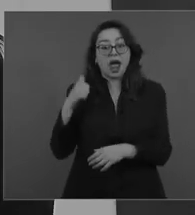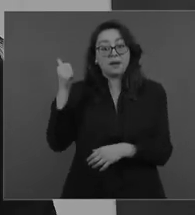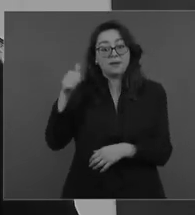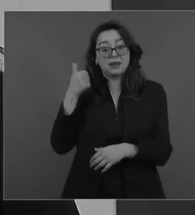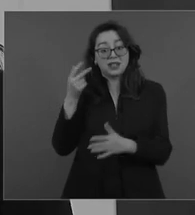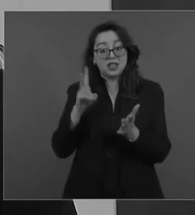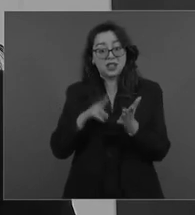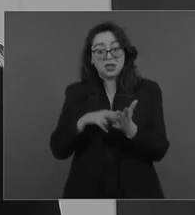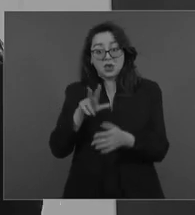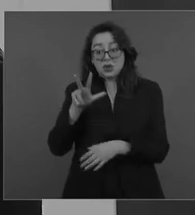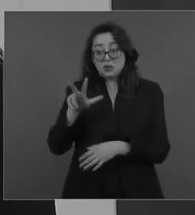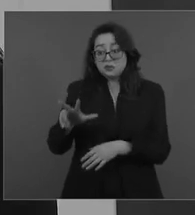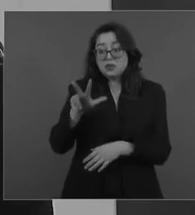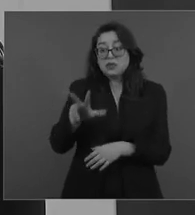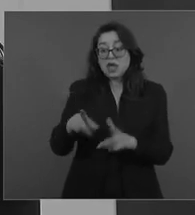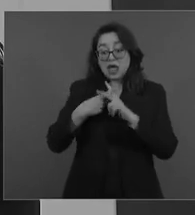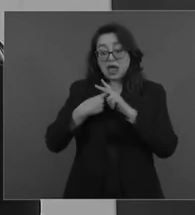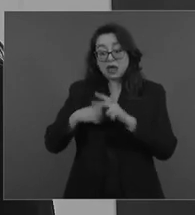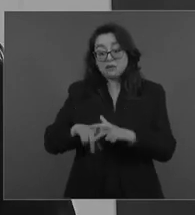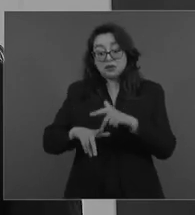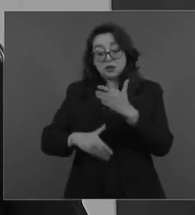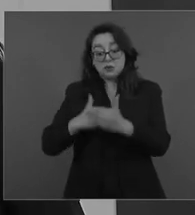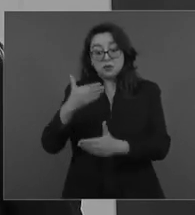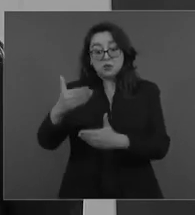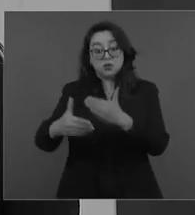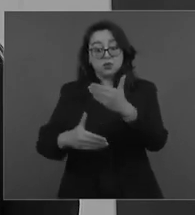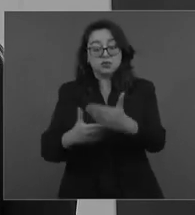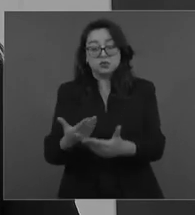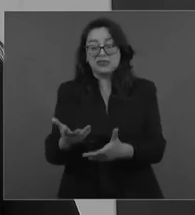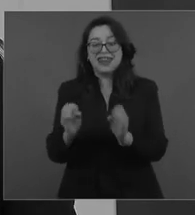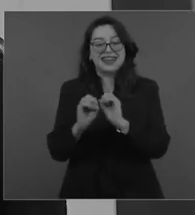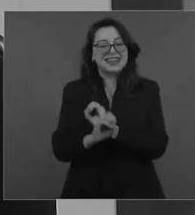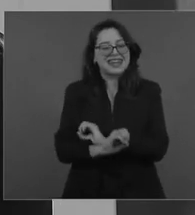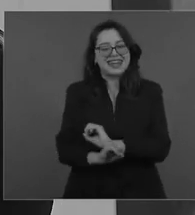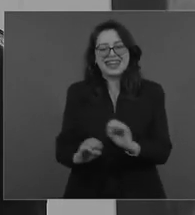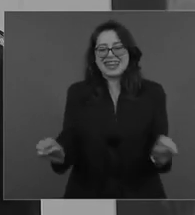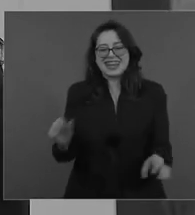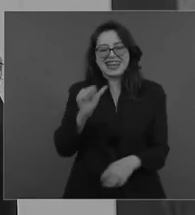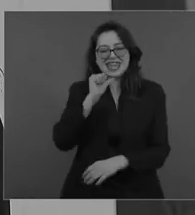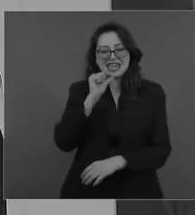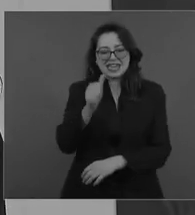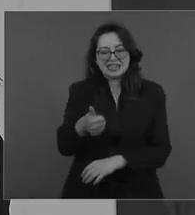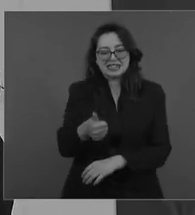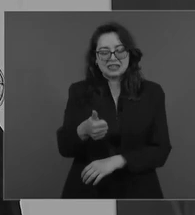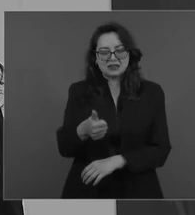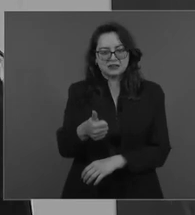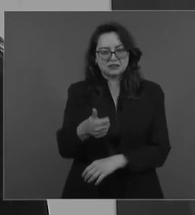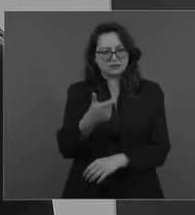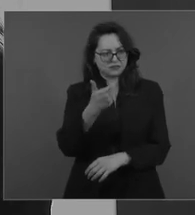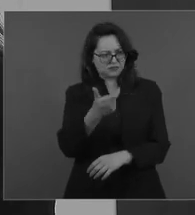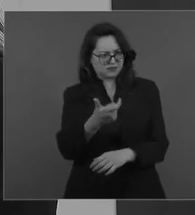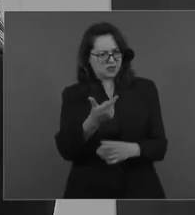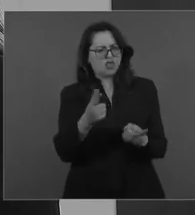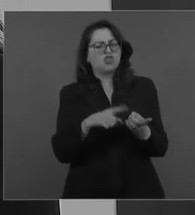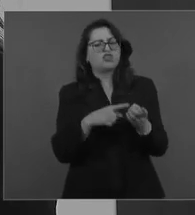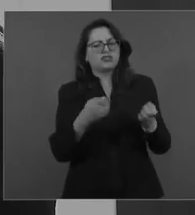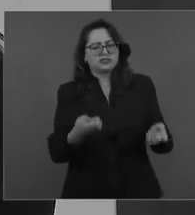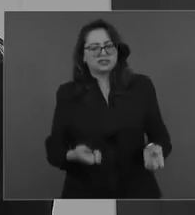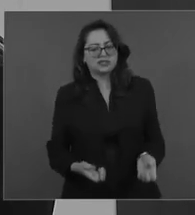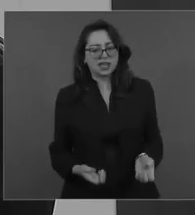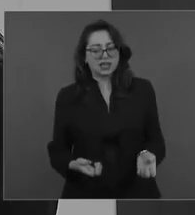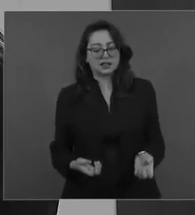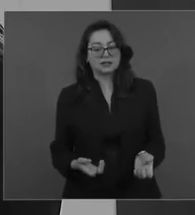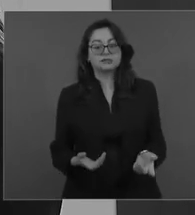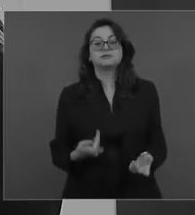comenzado ni siquiera los procesos de contratación. Pero eso no es todo, porque como se ve en